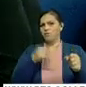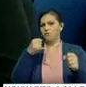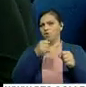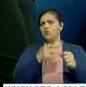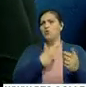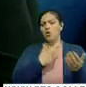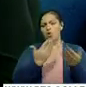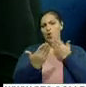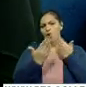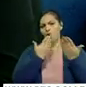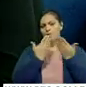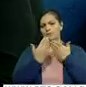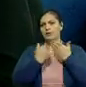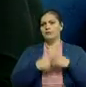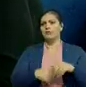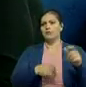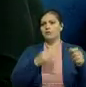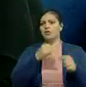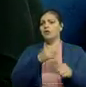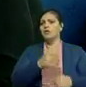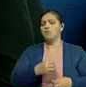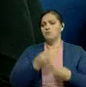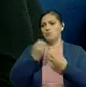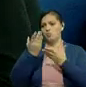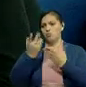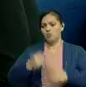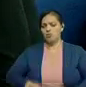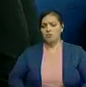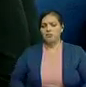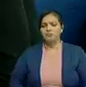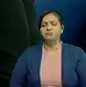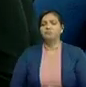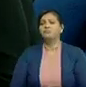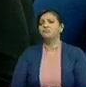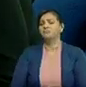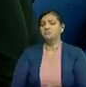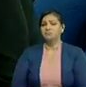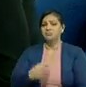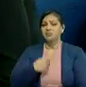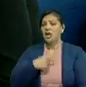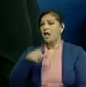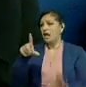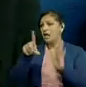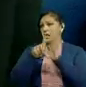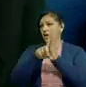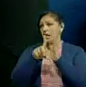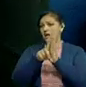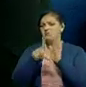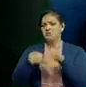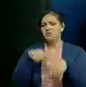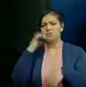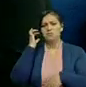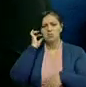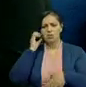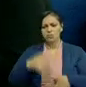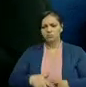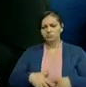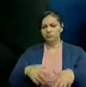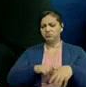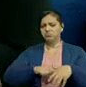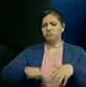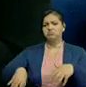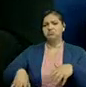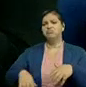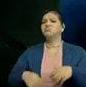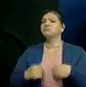violación. ¿Y saben lo que ellas señalan? Que lamentablemente, si no se da luz verde a esa despenalización del aborto, lo que ellas terminan sintiendo es